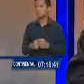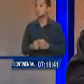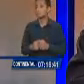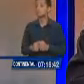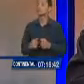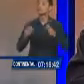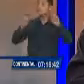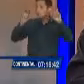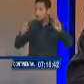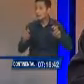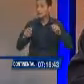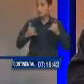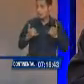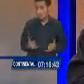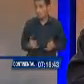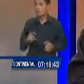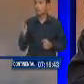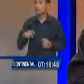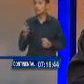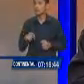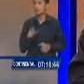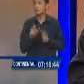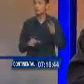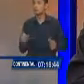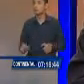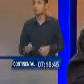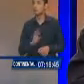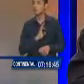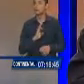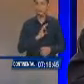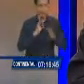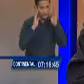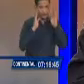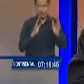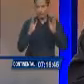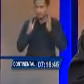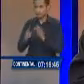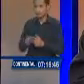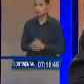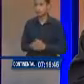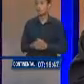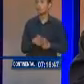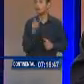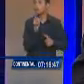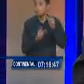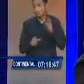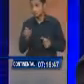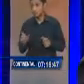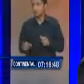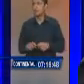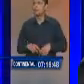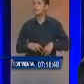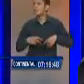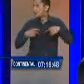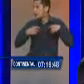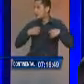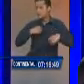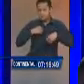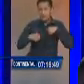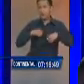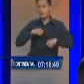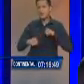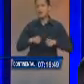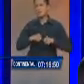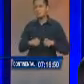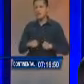asuntos se necesita oír a los técnicos. Hay personas que han dedicado su vida